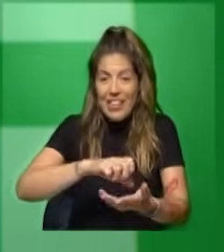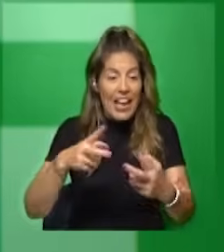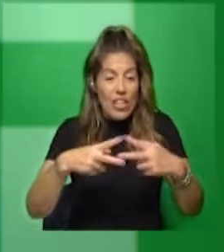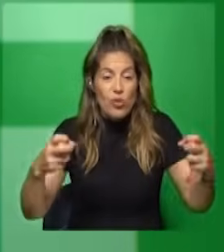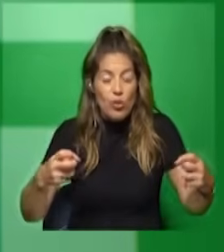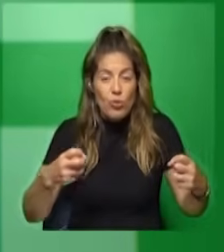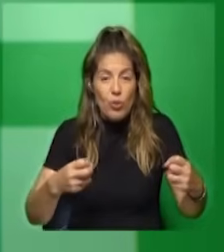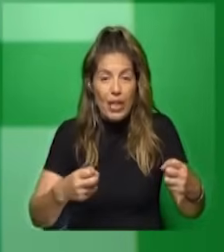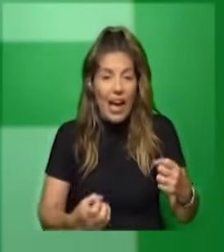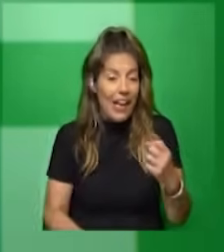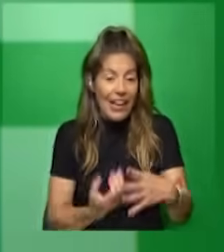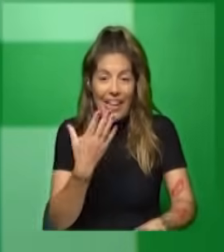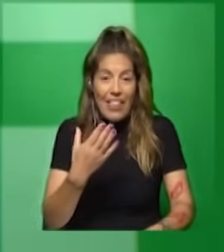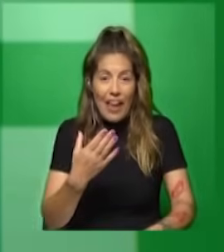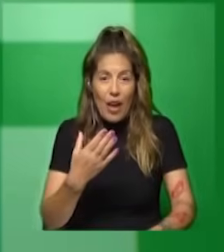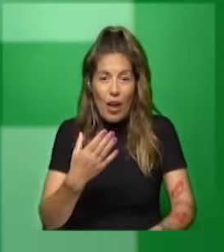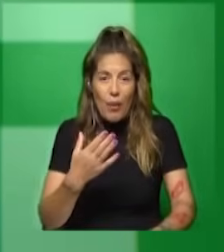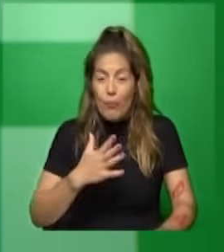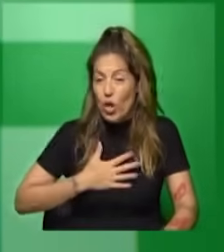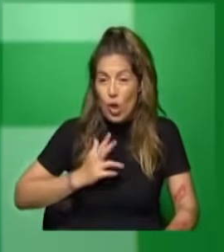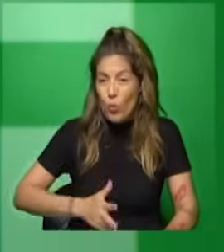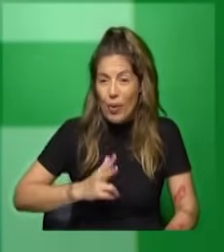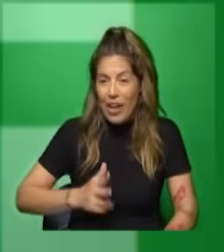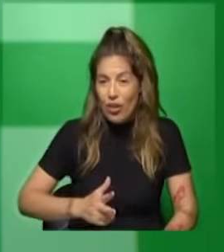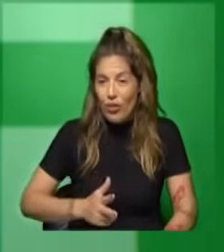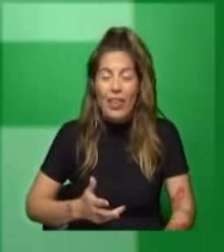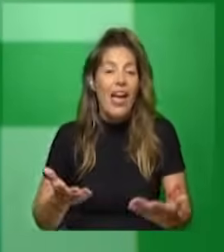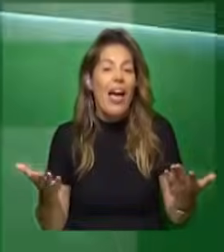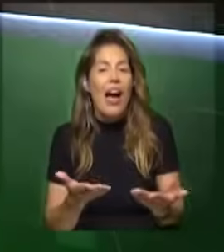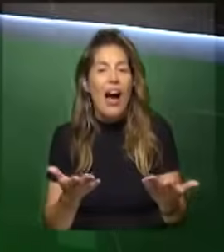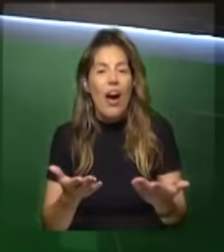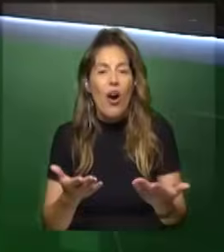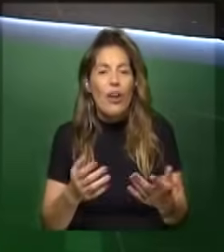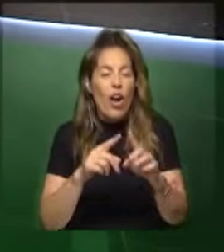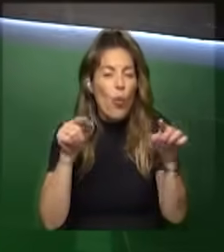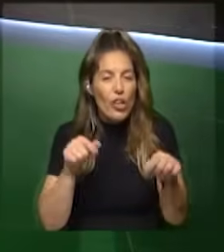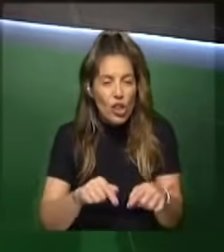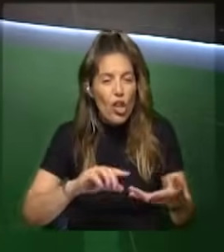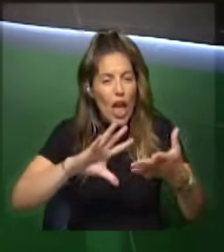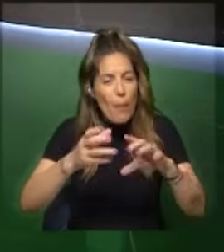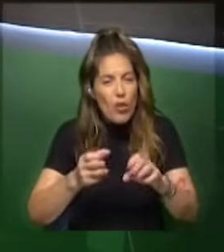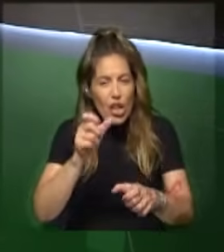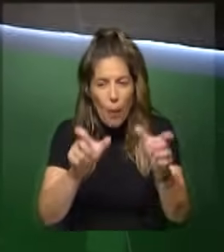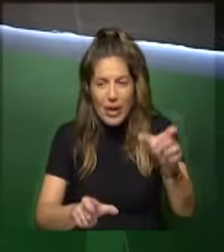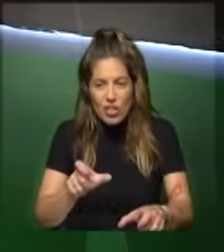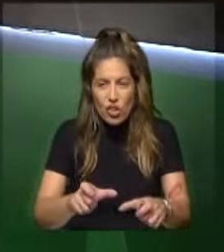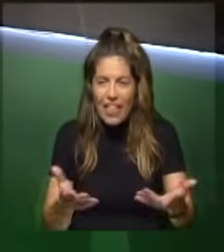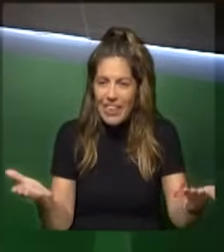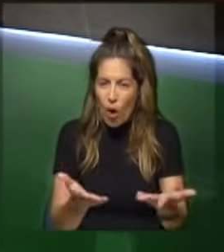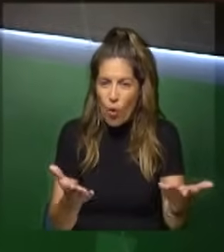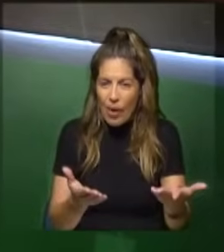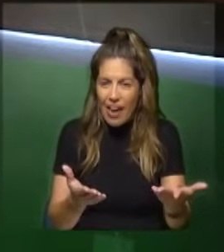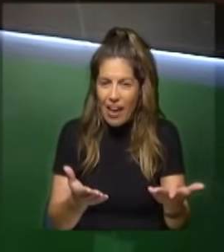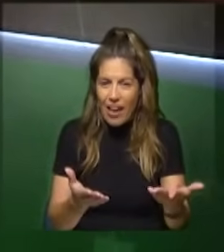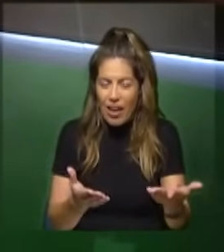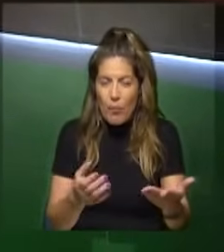creada por el bicho humano, digamos. Ahora, Leo, ¿está en cuestión el modelo de civilización que tenemos? ¿Crees